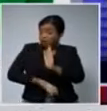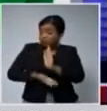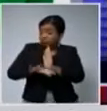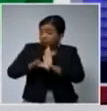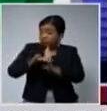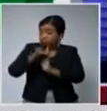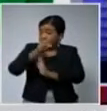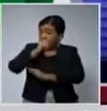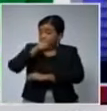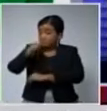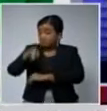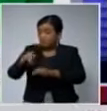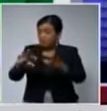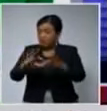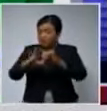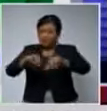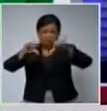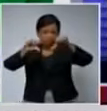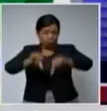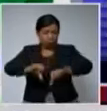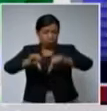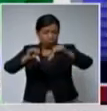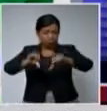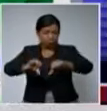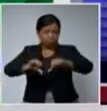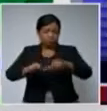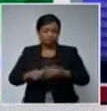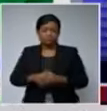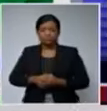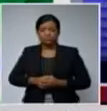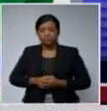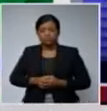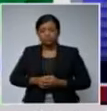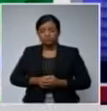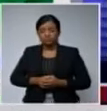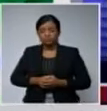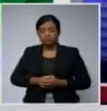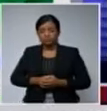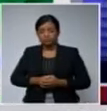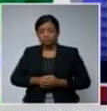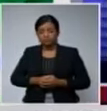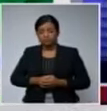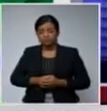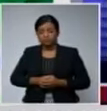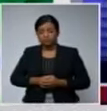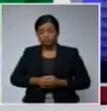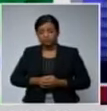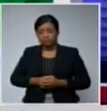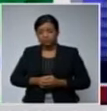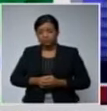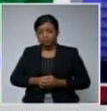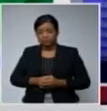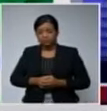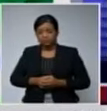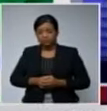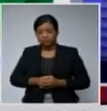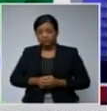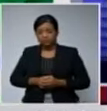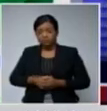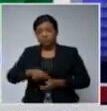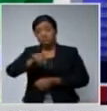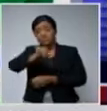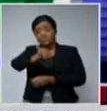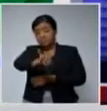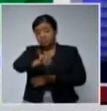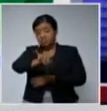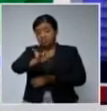ingresados, aunque inferior en cierta en comparación con el día de ayer, pero estamos hablando de 64 pacientes